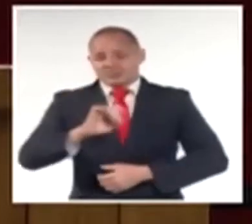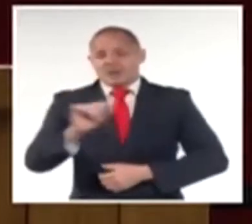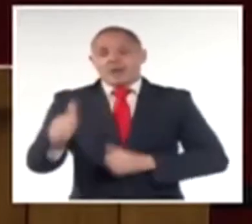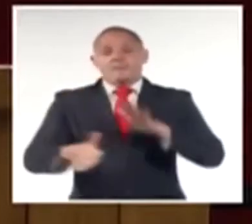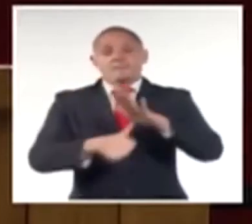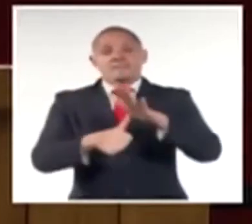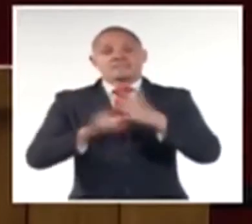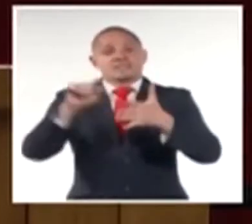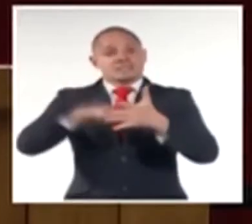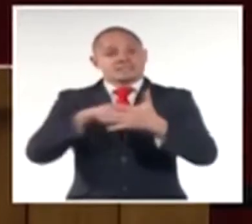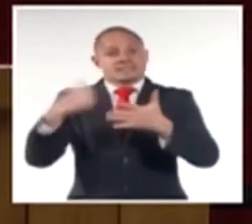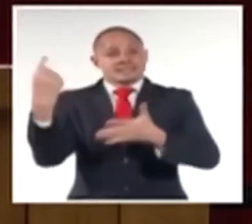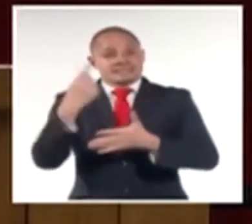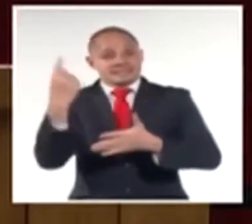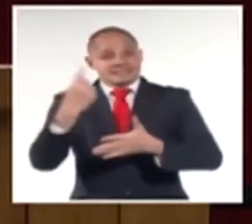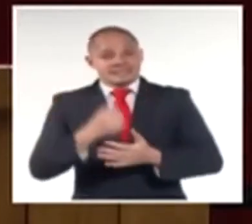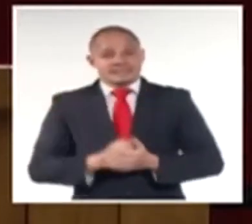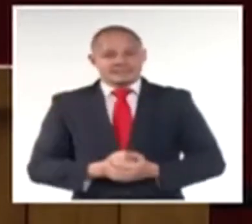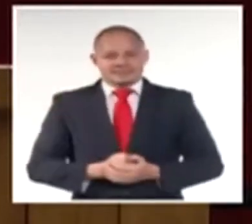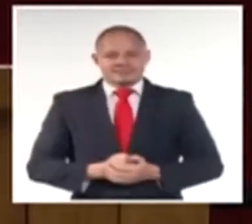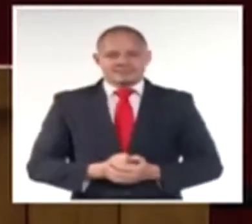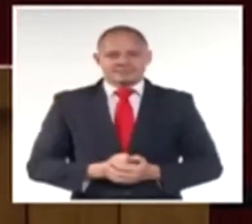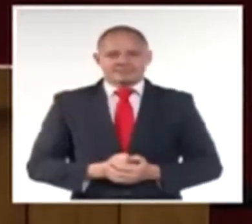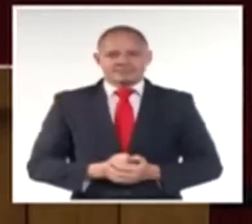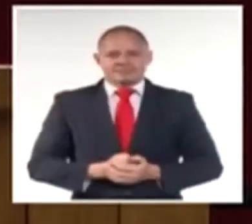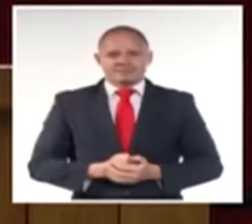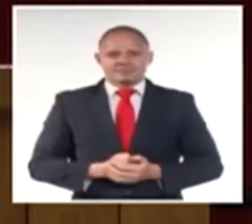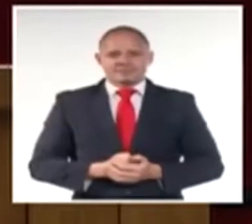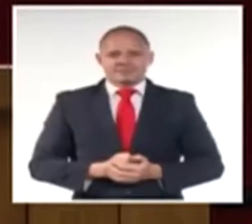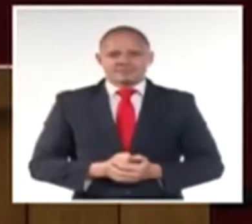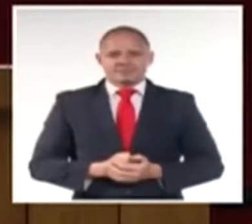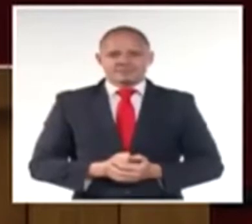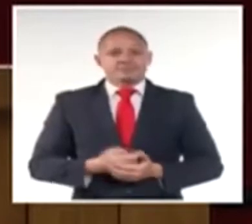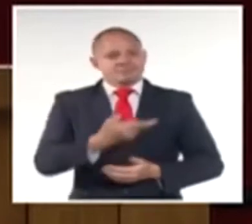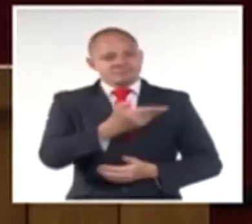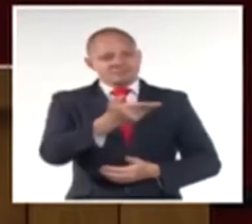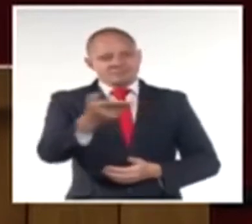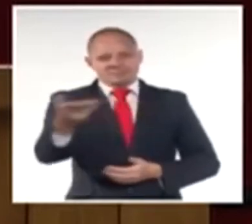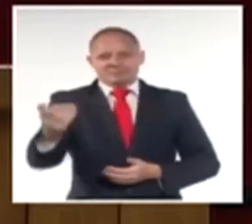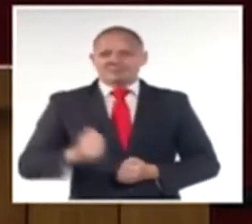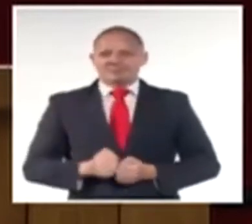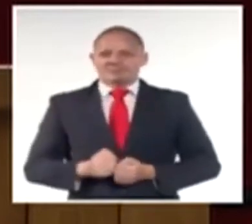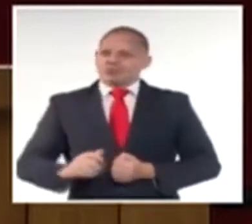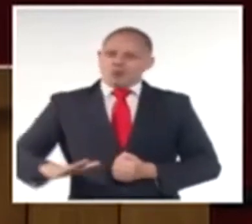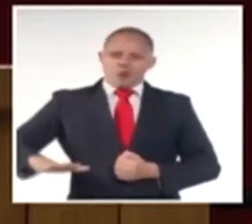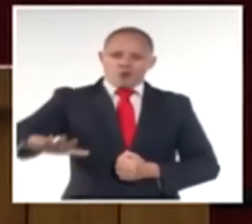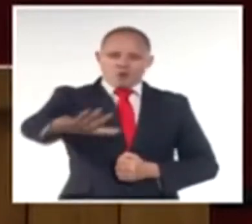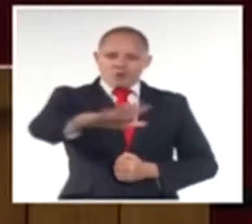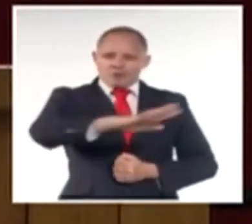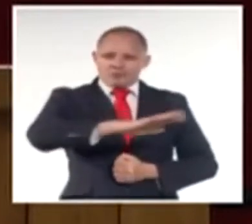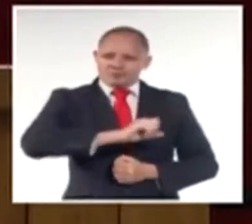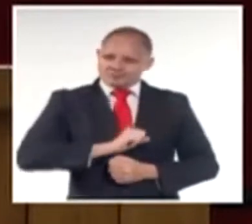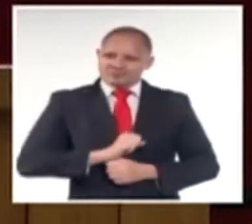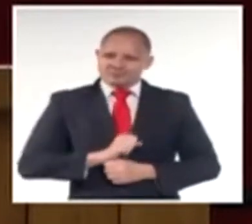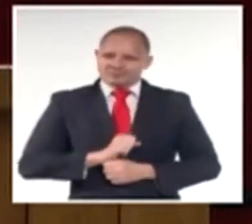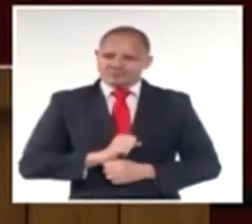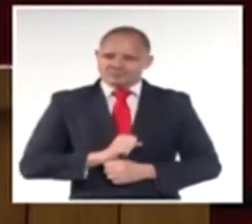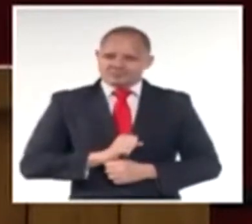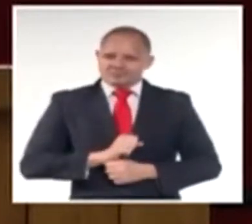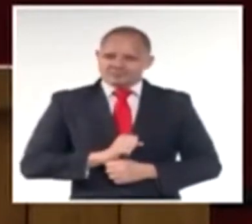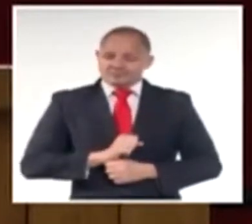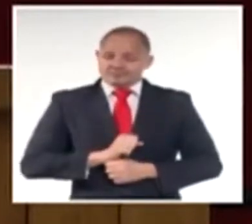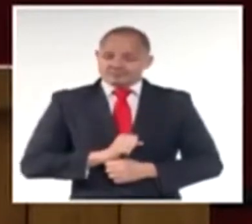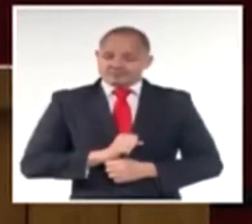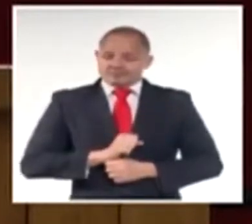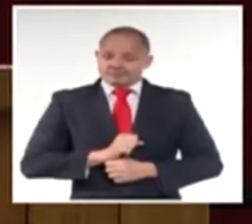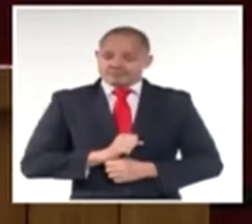Poder Popular y del Consejo de Estado. Diputadas, diputados e invitados. En un país que